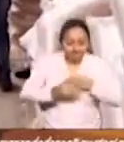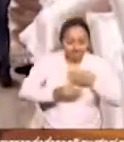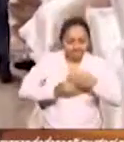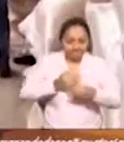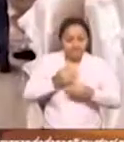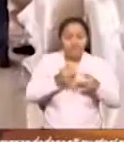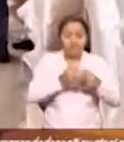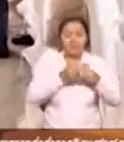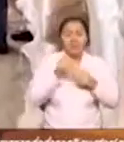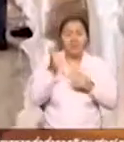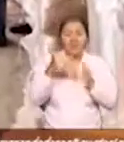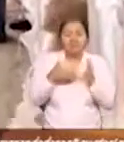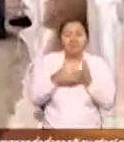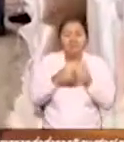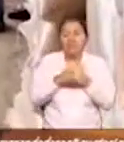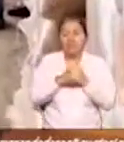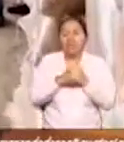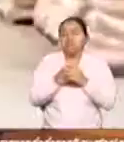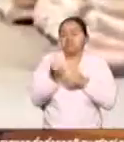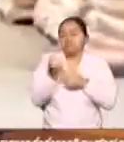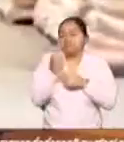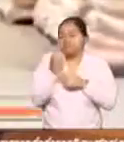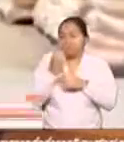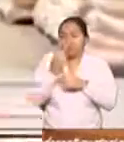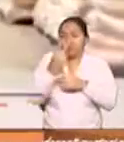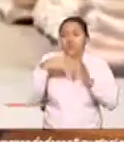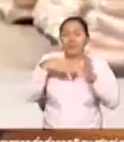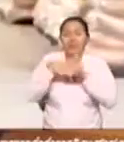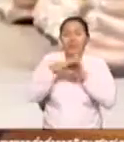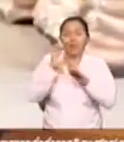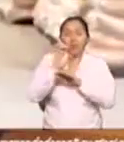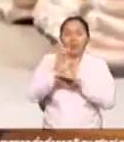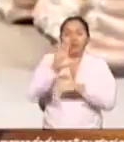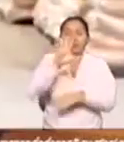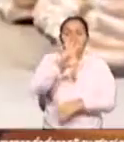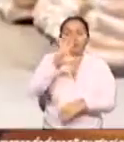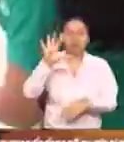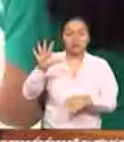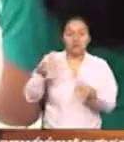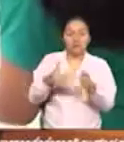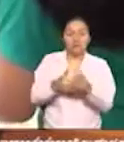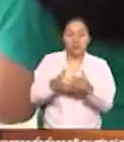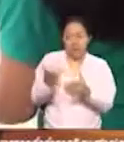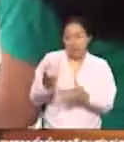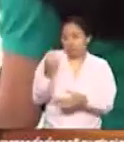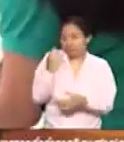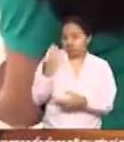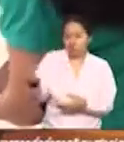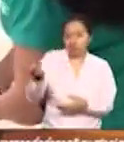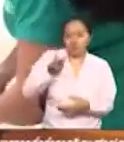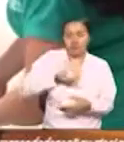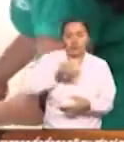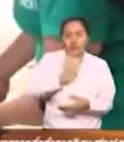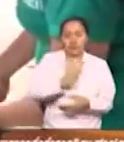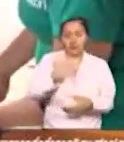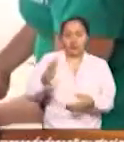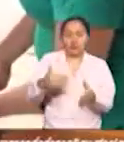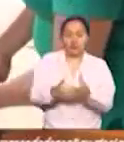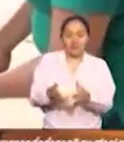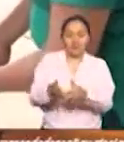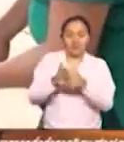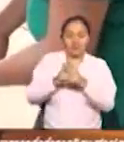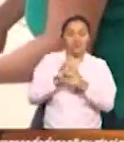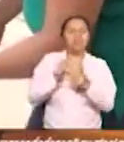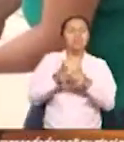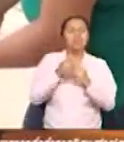créditos desde $10,000 y el que recientemente sacamos con Banecuador de $55,100. Los créditos que realmente hemos sacado